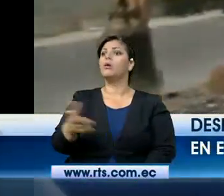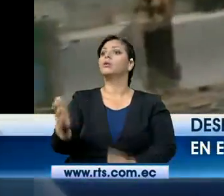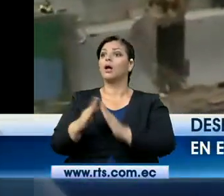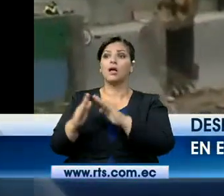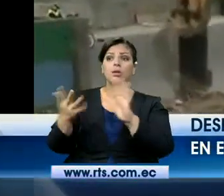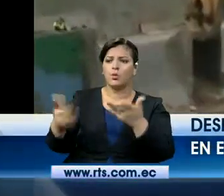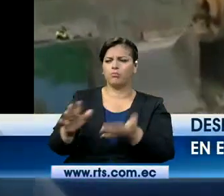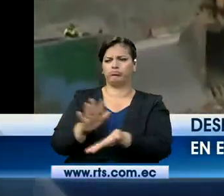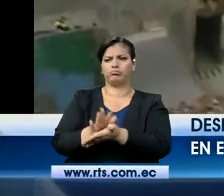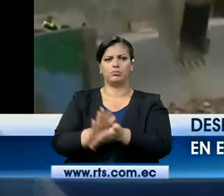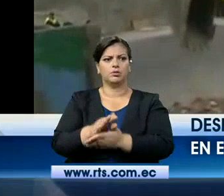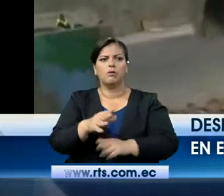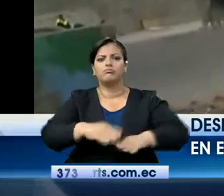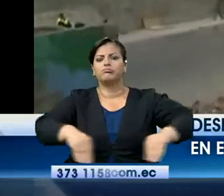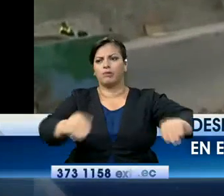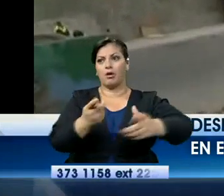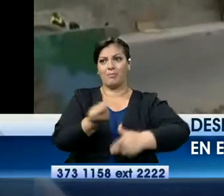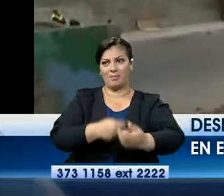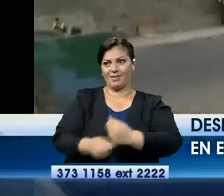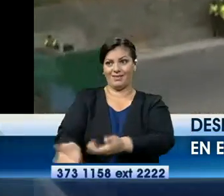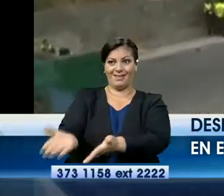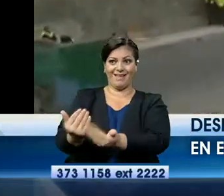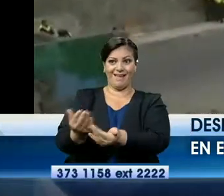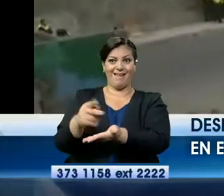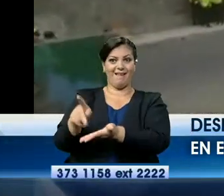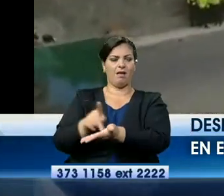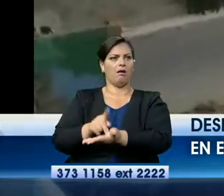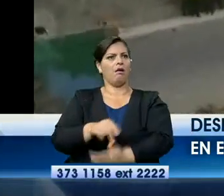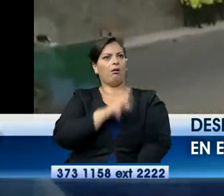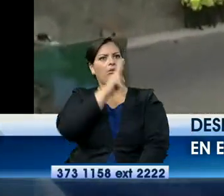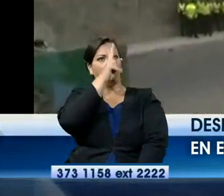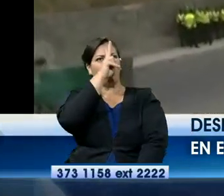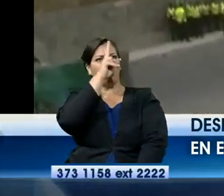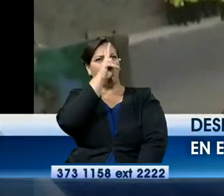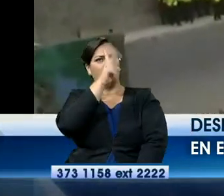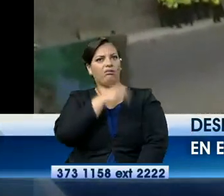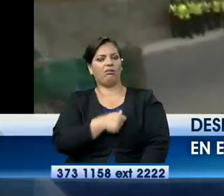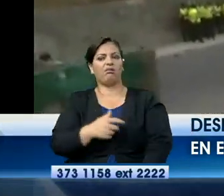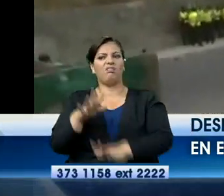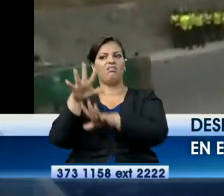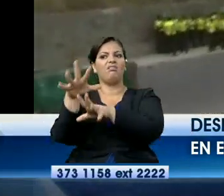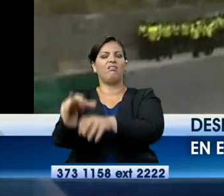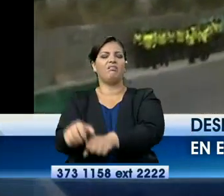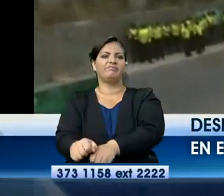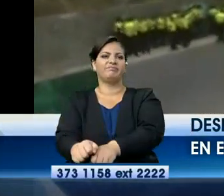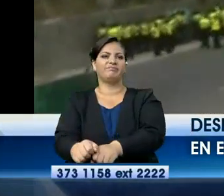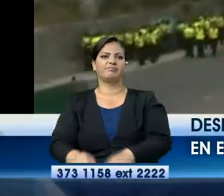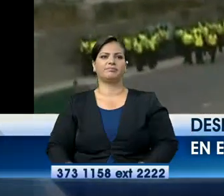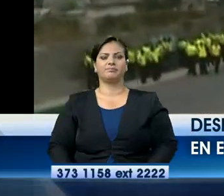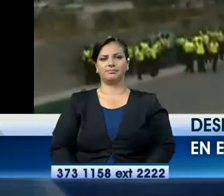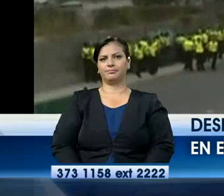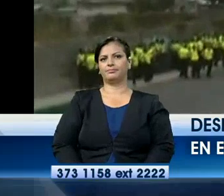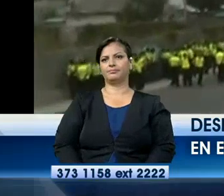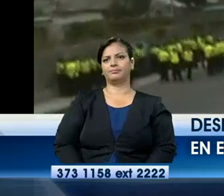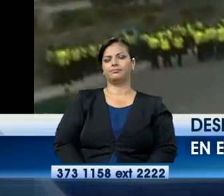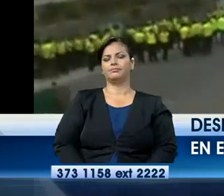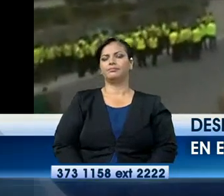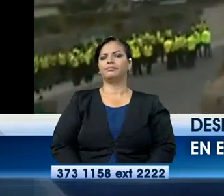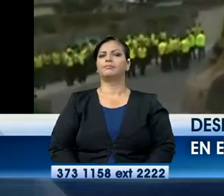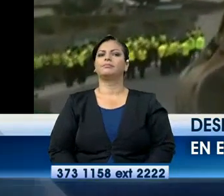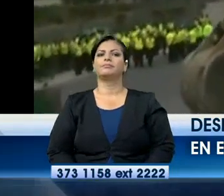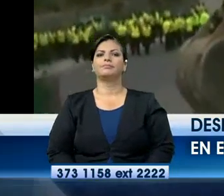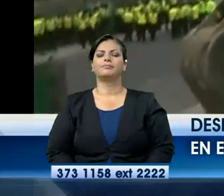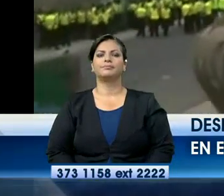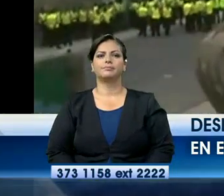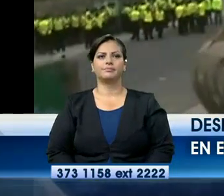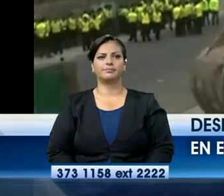hemos dialogado la mañana de hoy. Nosotros por acá vamos a continuar observando cómo procede la maquinaria con el trabajo